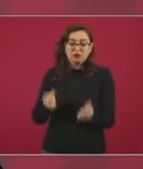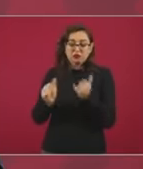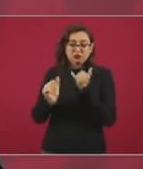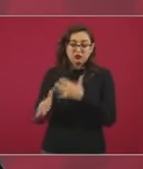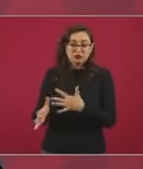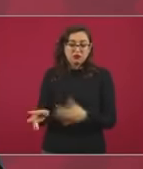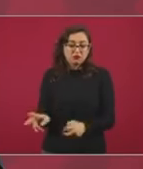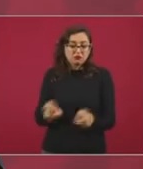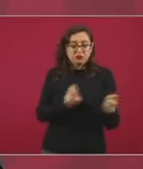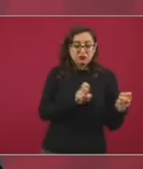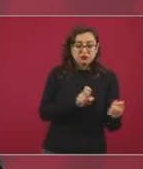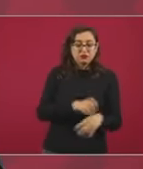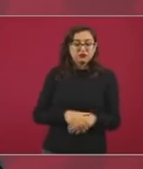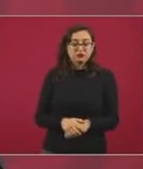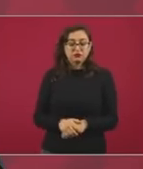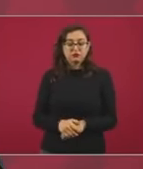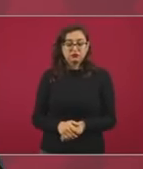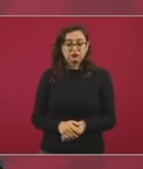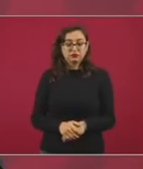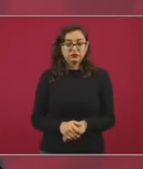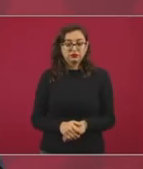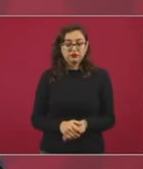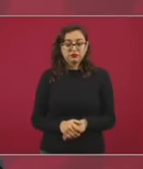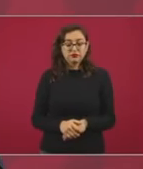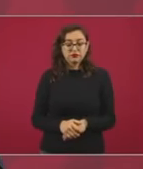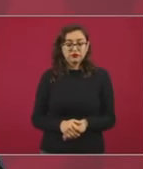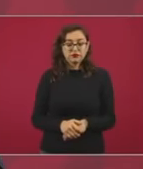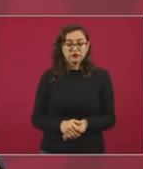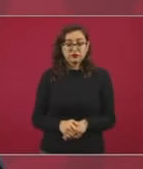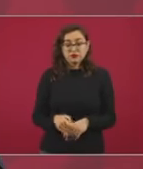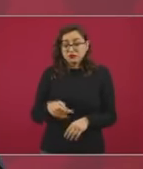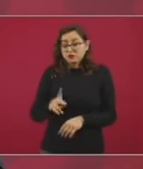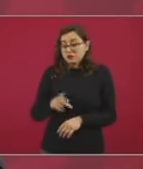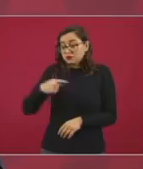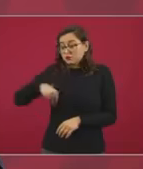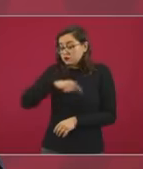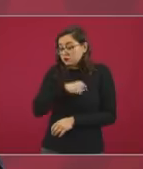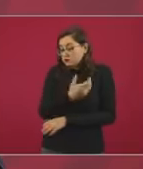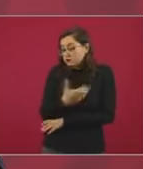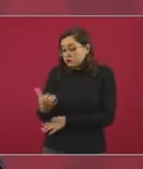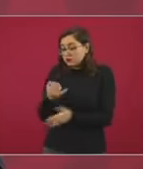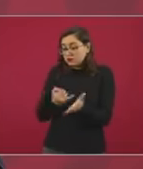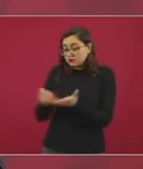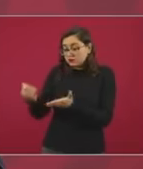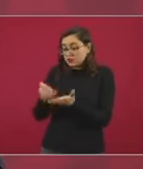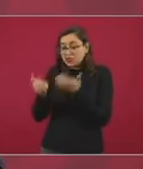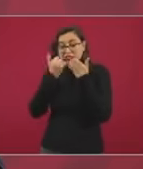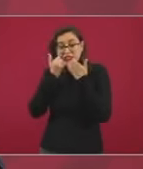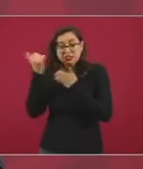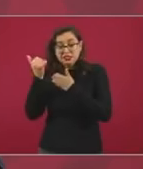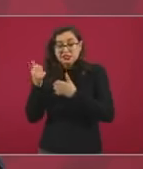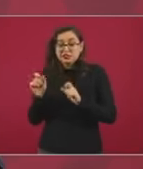pero no dejamos la caña por el seguro.